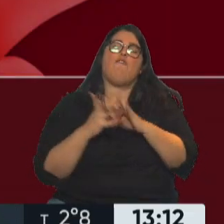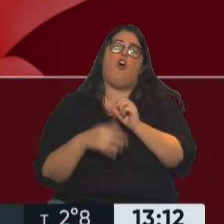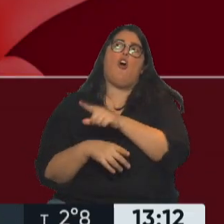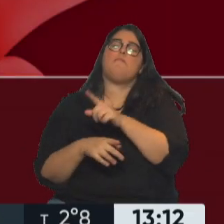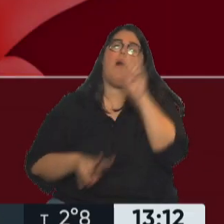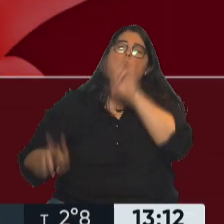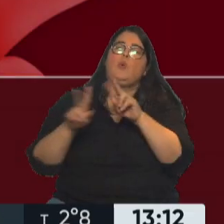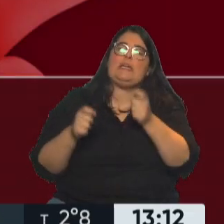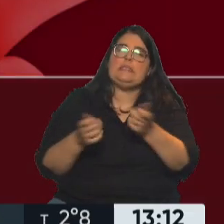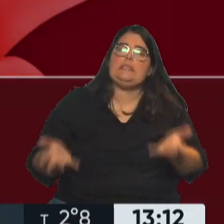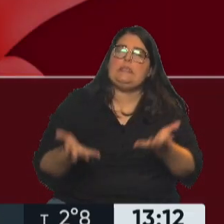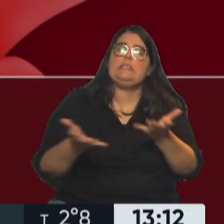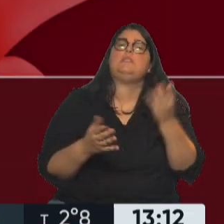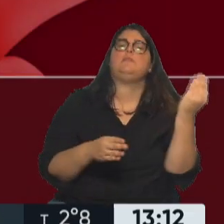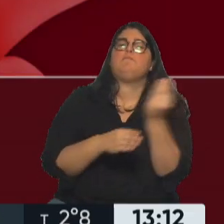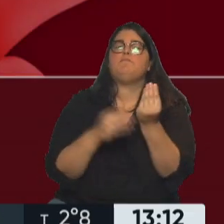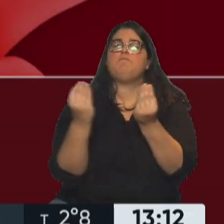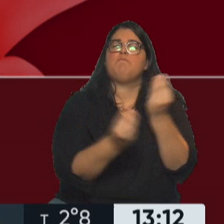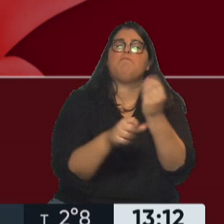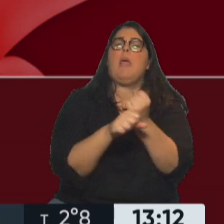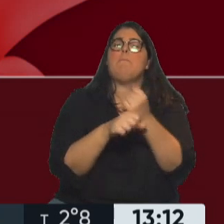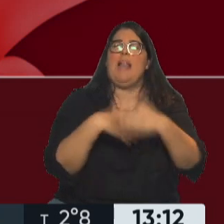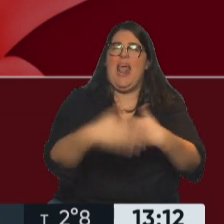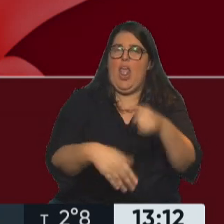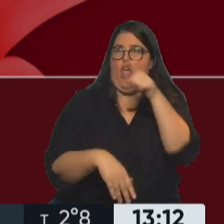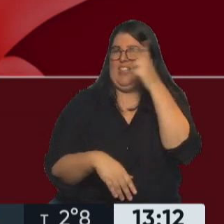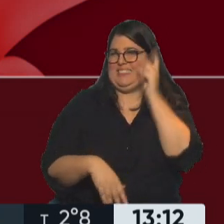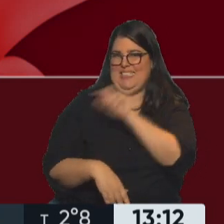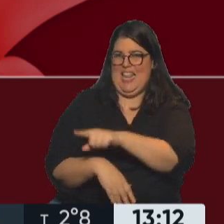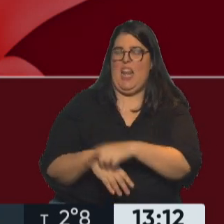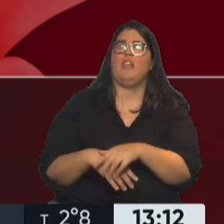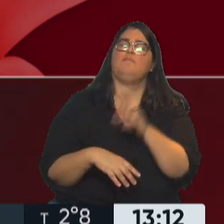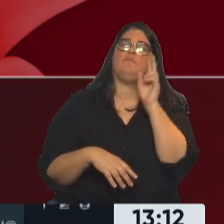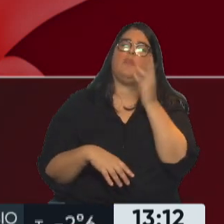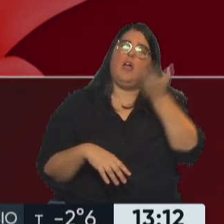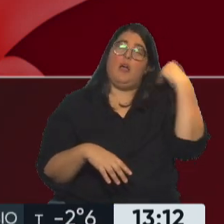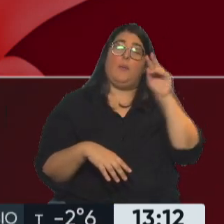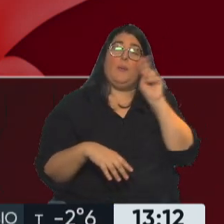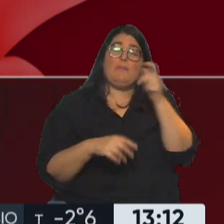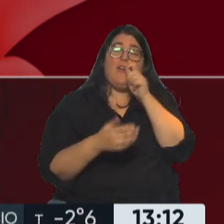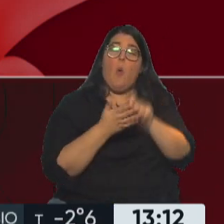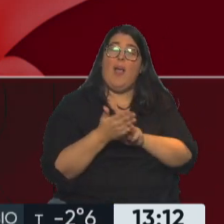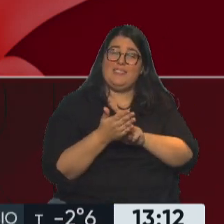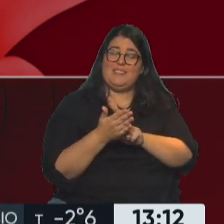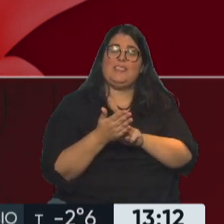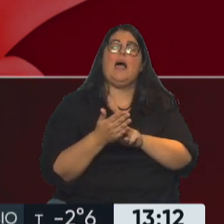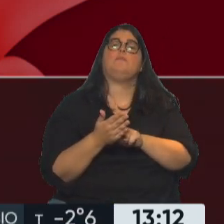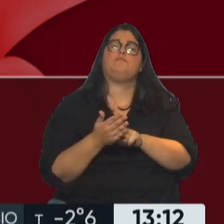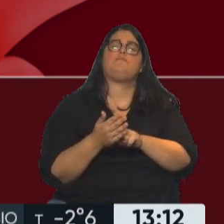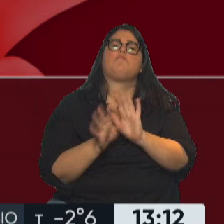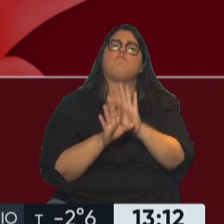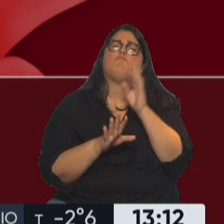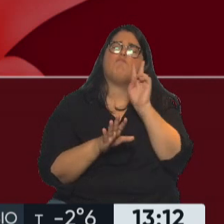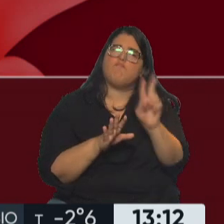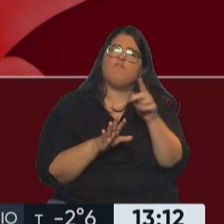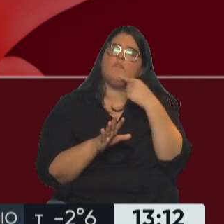a impulsar el empleo en Chile. Fíjate que una de las encuestas que hemos visto en este último tiempo indica que desde la